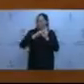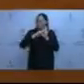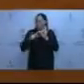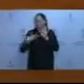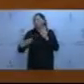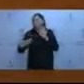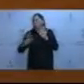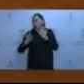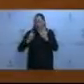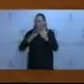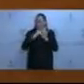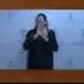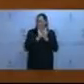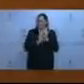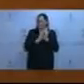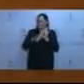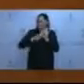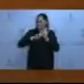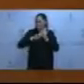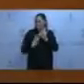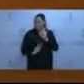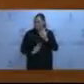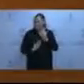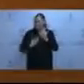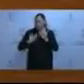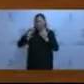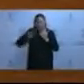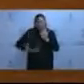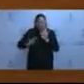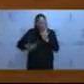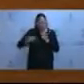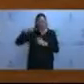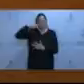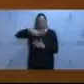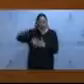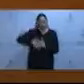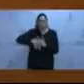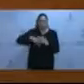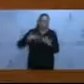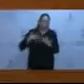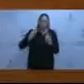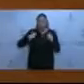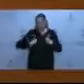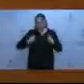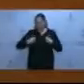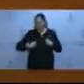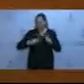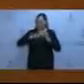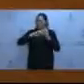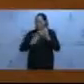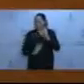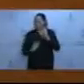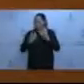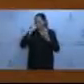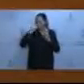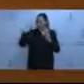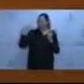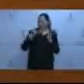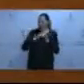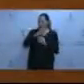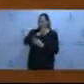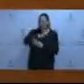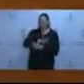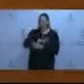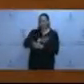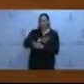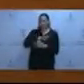de calado, de mucho calado, de profundidad. Es decir, no es exactamente la misma modificación del 2014, que, por cierto,